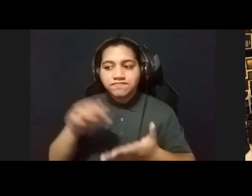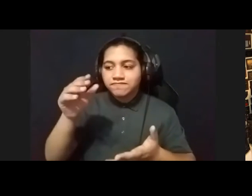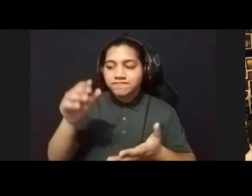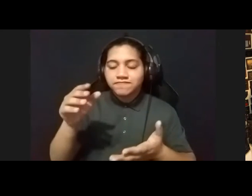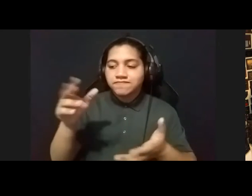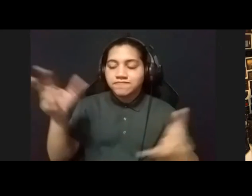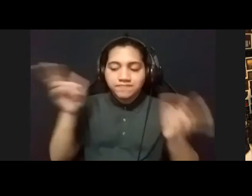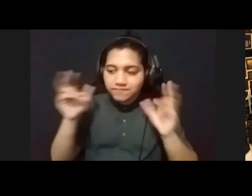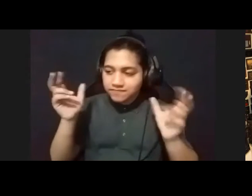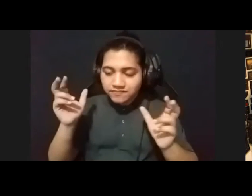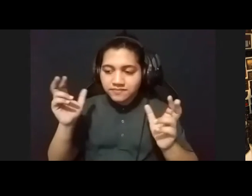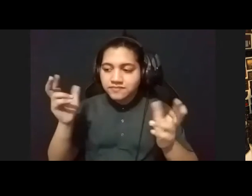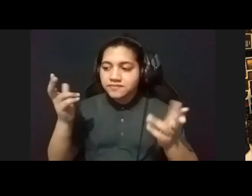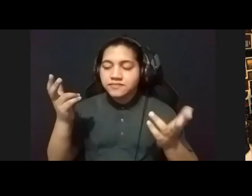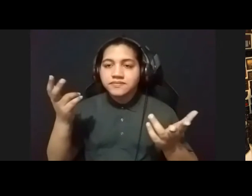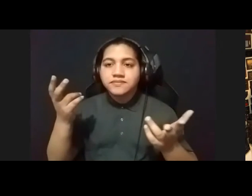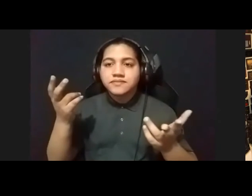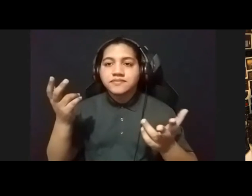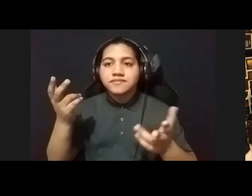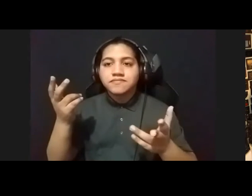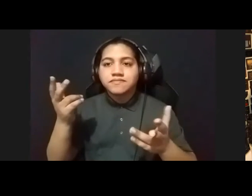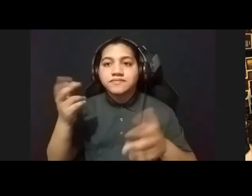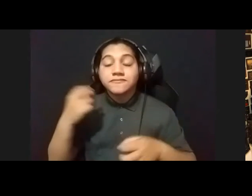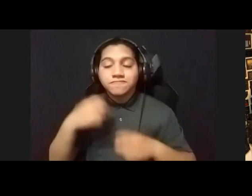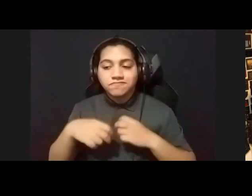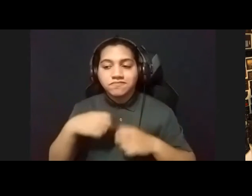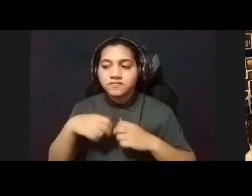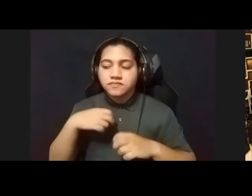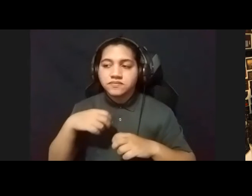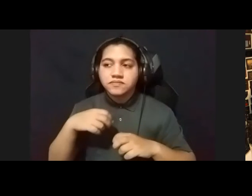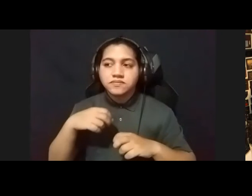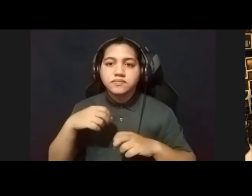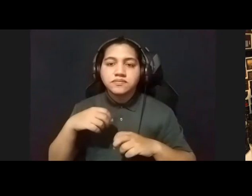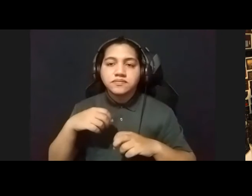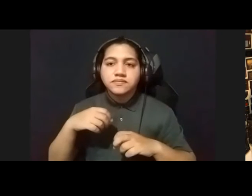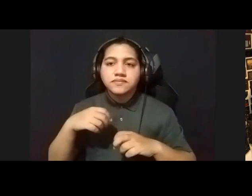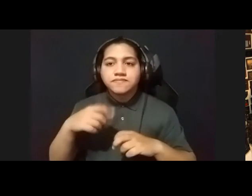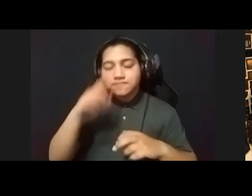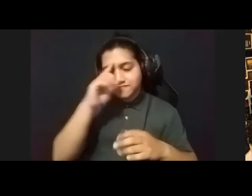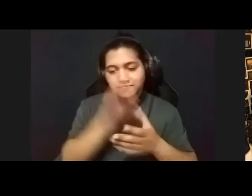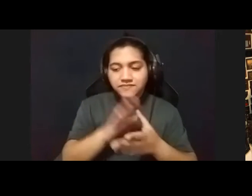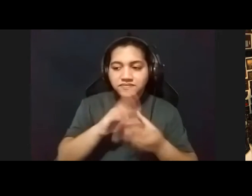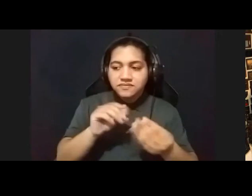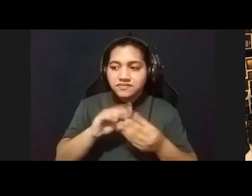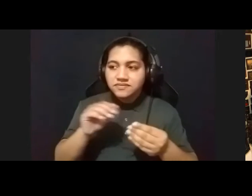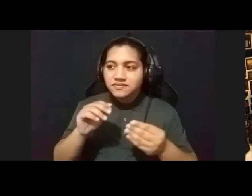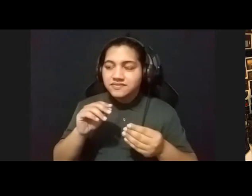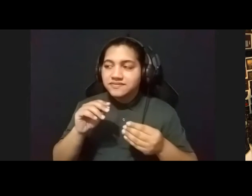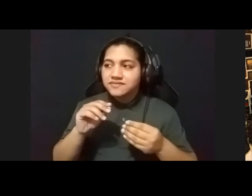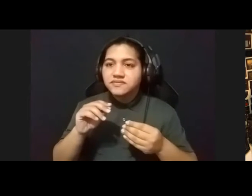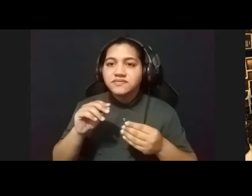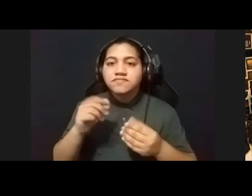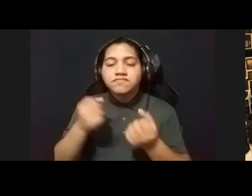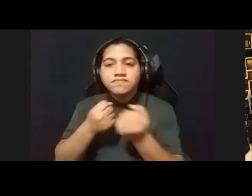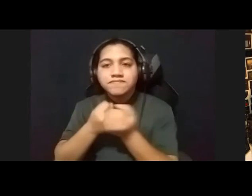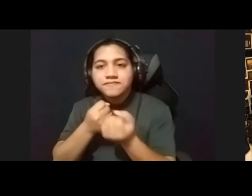entonces creo que es bastante problemático. Yo creo que la narración oral hay que apoyarla,